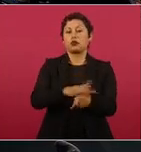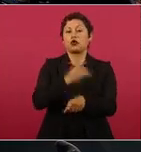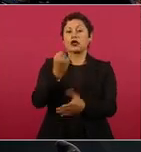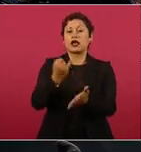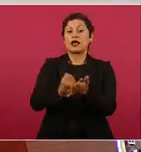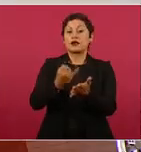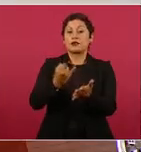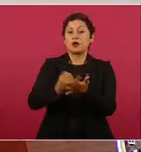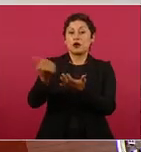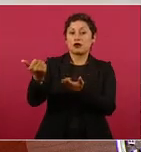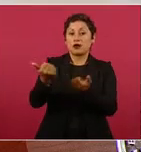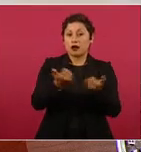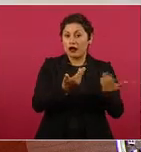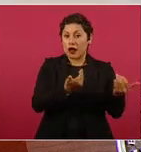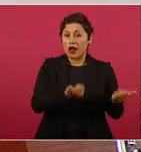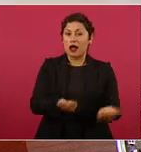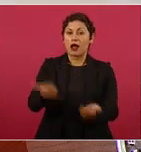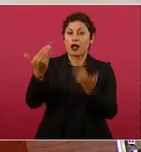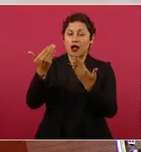y que se puedan importar.